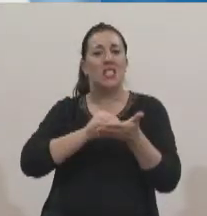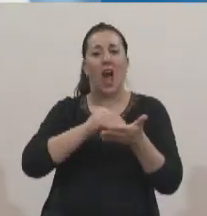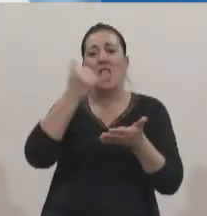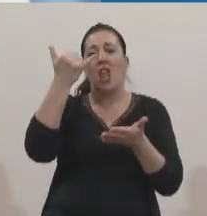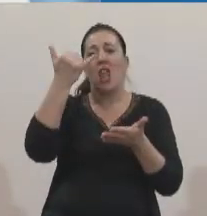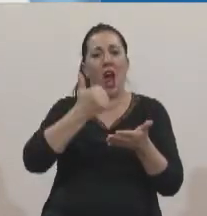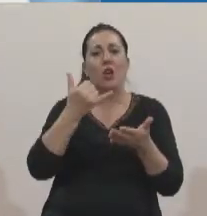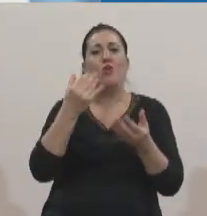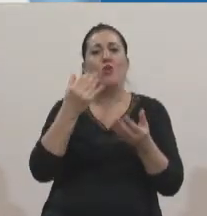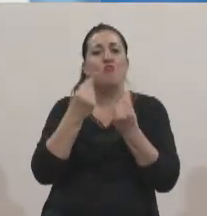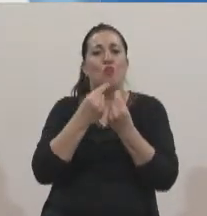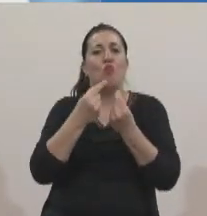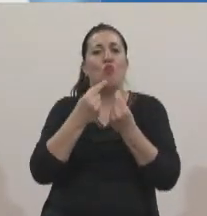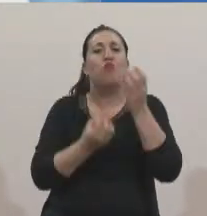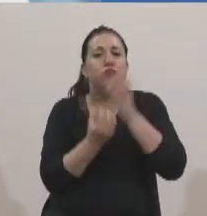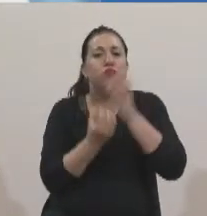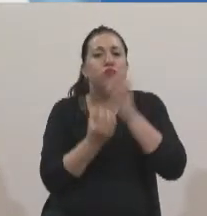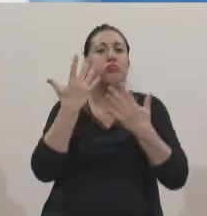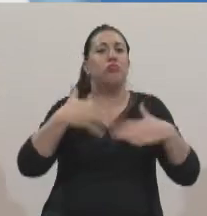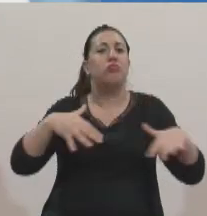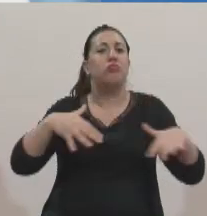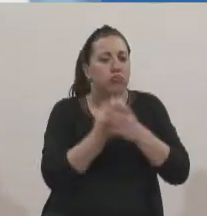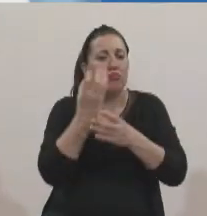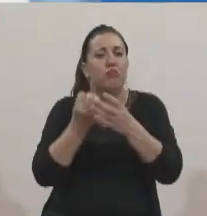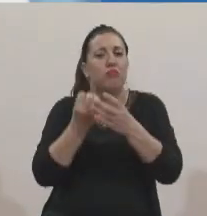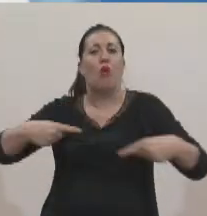varias iniciativas muy interesantes.